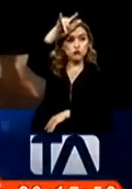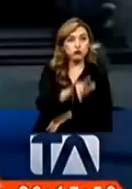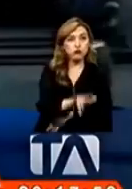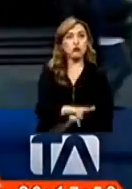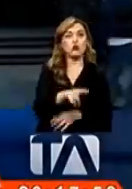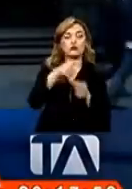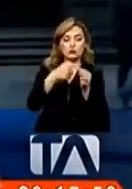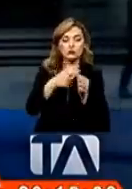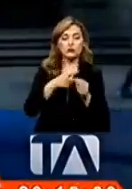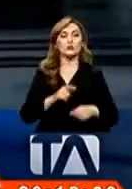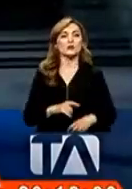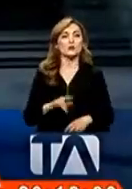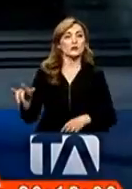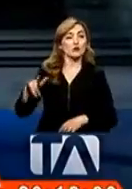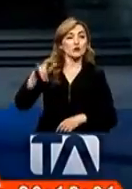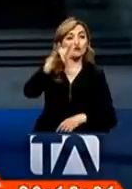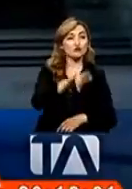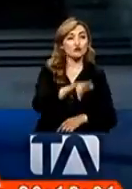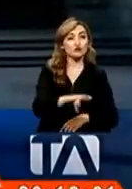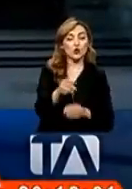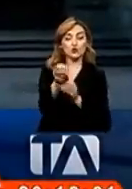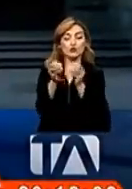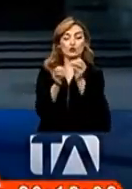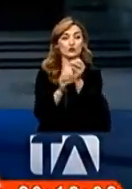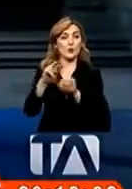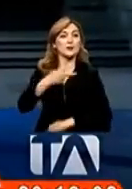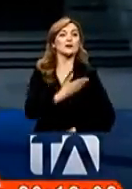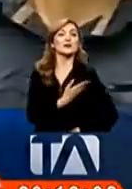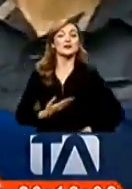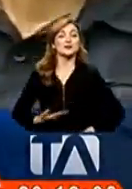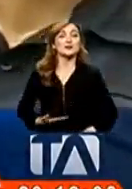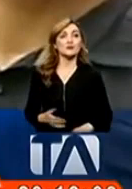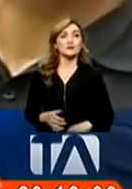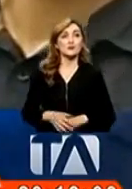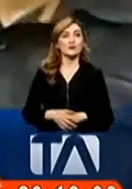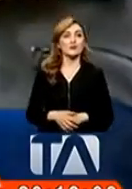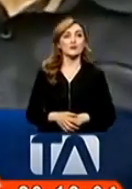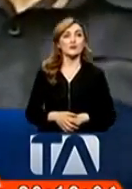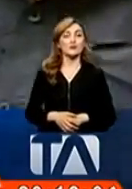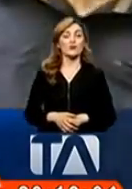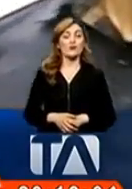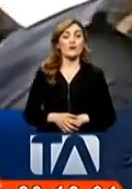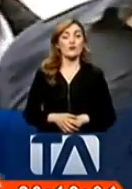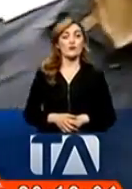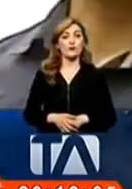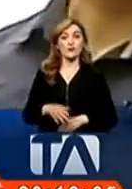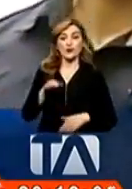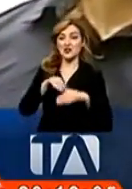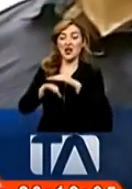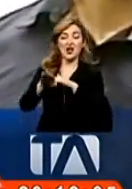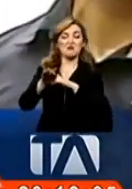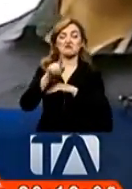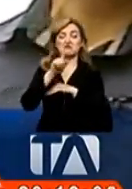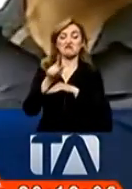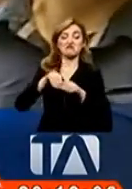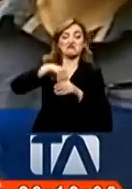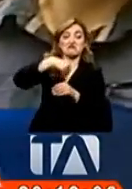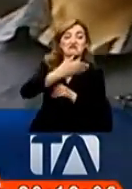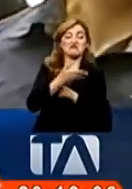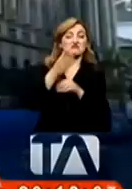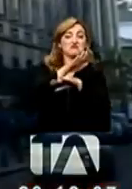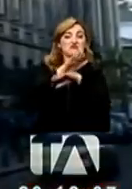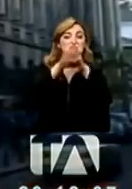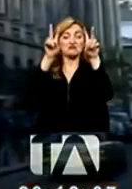capital. A su arribo Vicuña se trasladó a su oficina en la vicepresidencia y hasta el cierre de este noticiero no se ha referido públicamente sobre